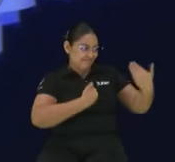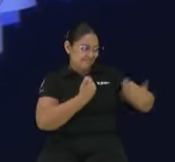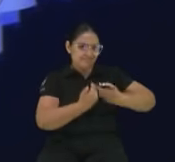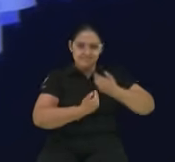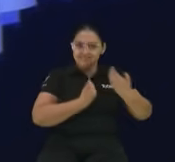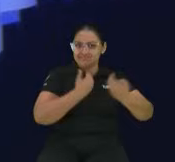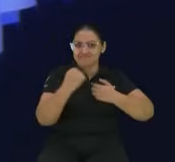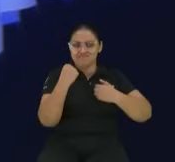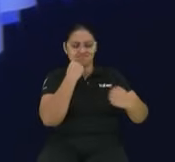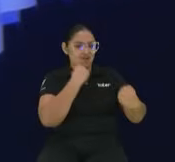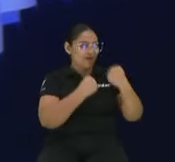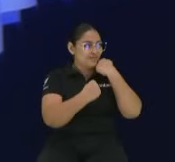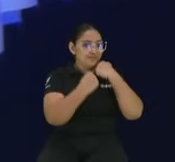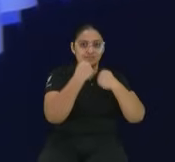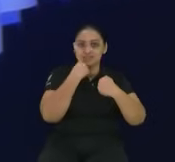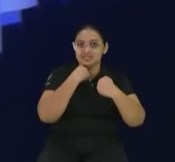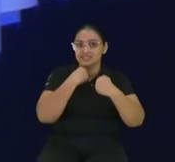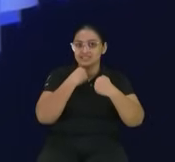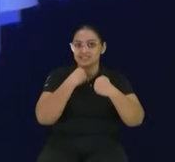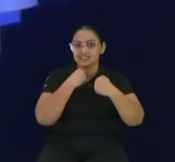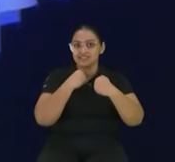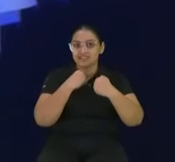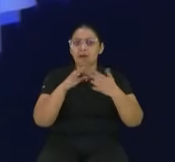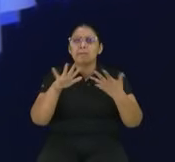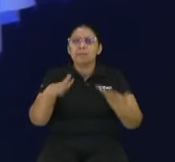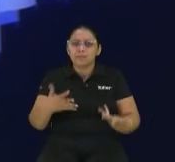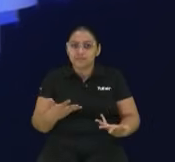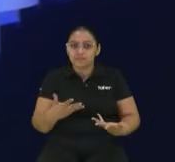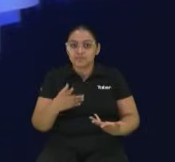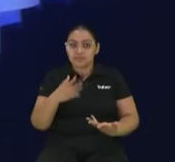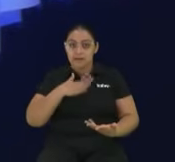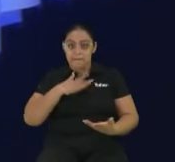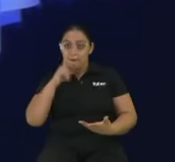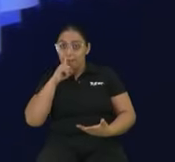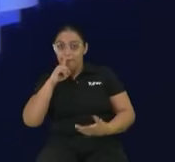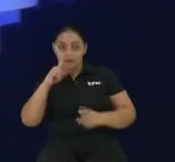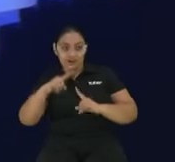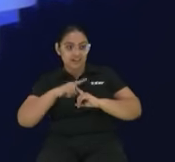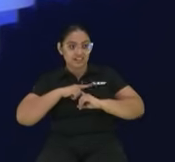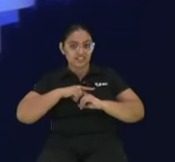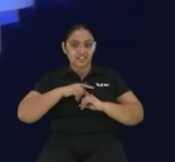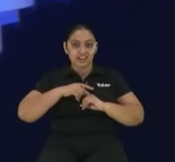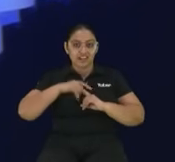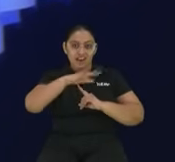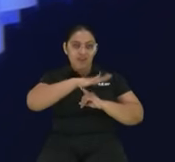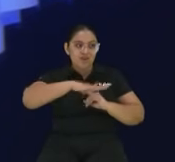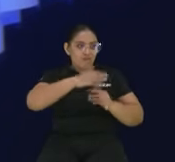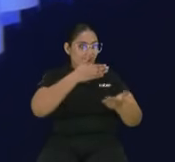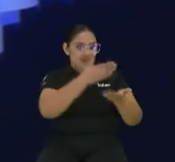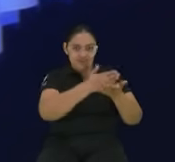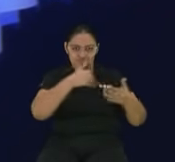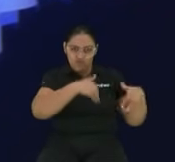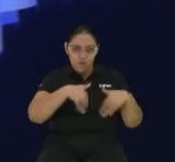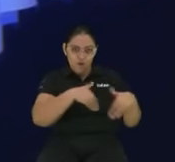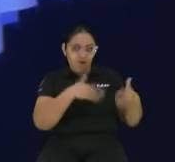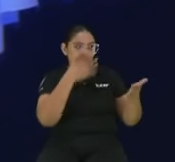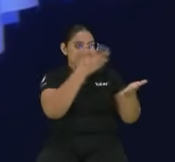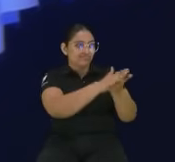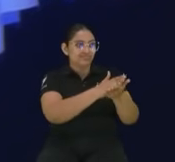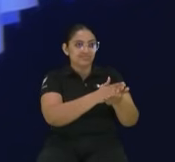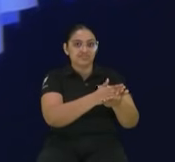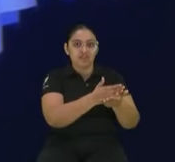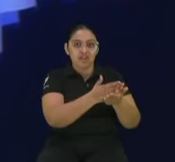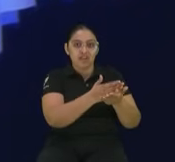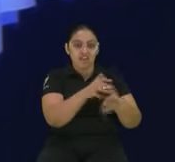amolado porque la valentía que él tenía al entrar al Villar era basada en en la protección